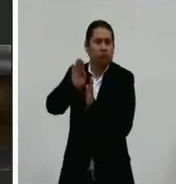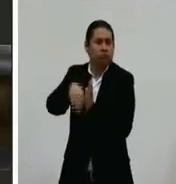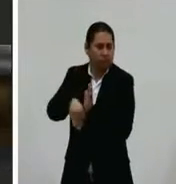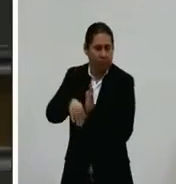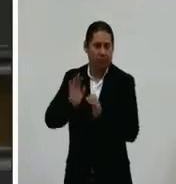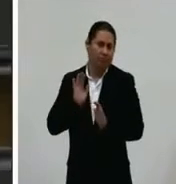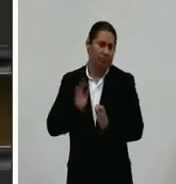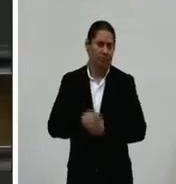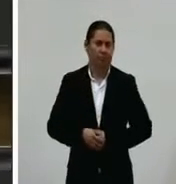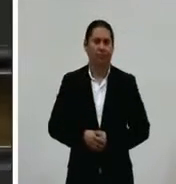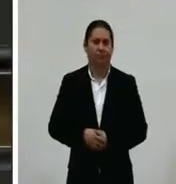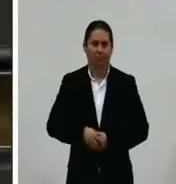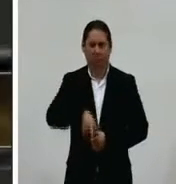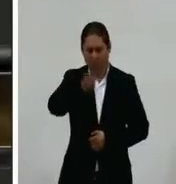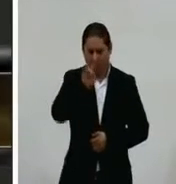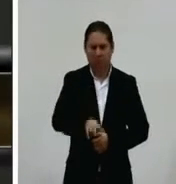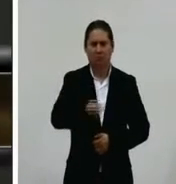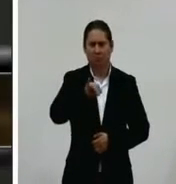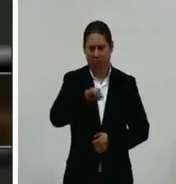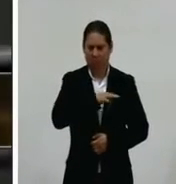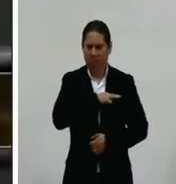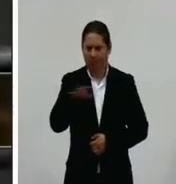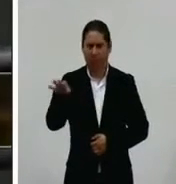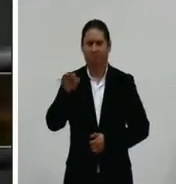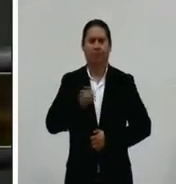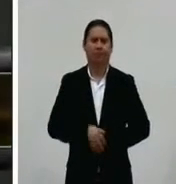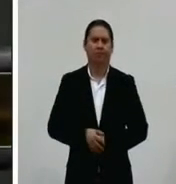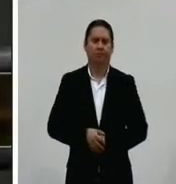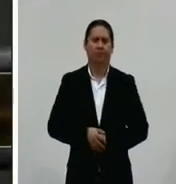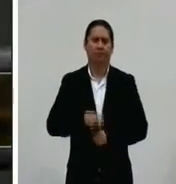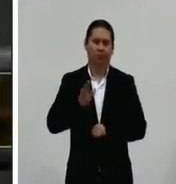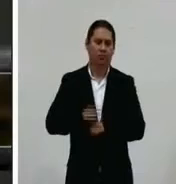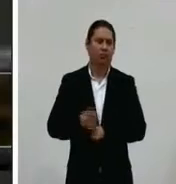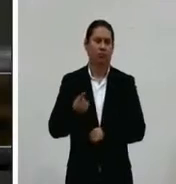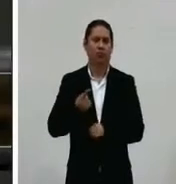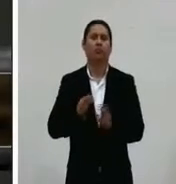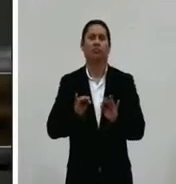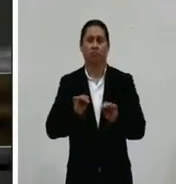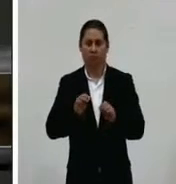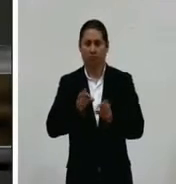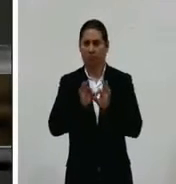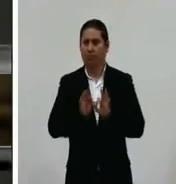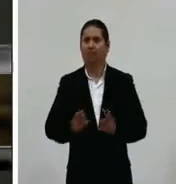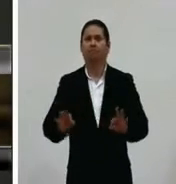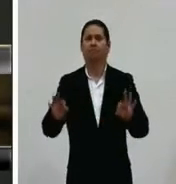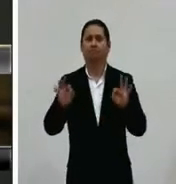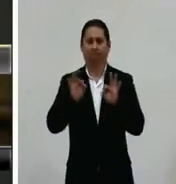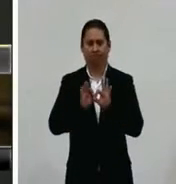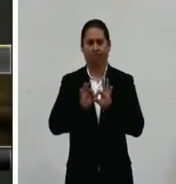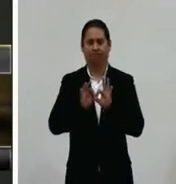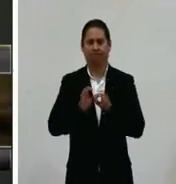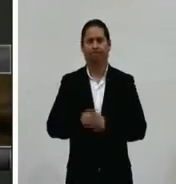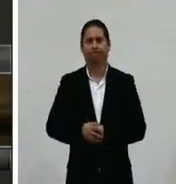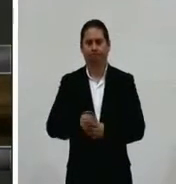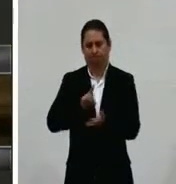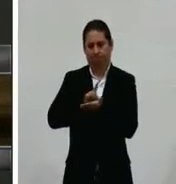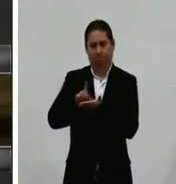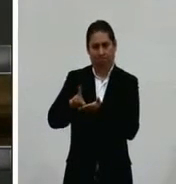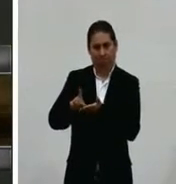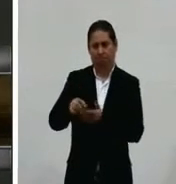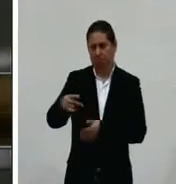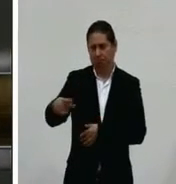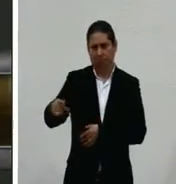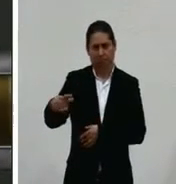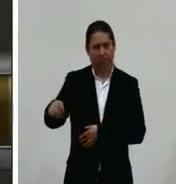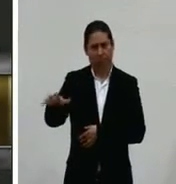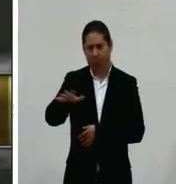familiar, será un hecho relevante y sin precedentes, porque se estará dando la importancia que merece el hecho de que alguien atraviese